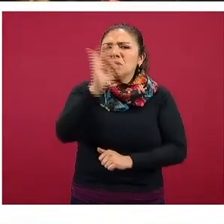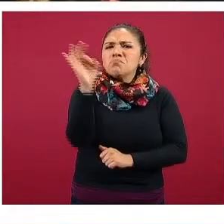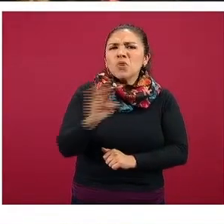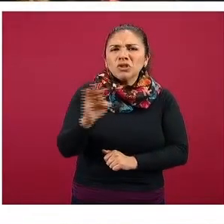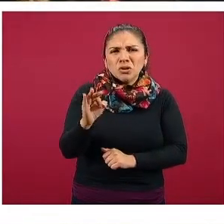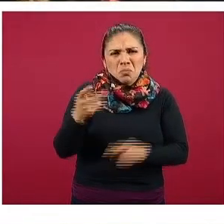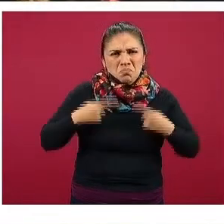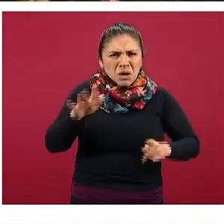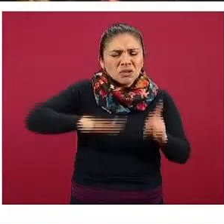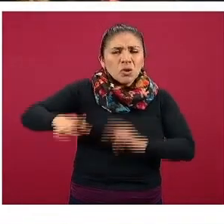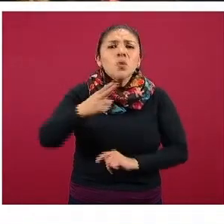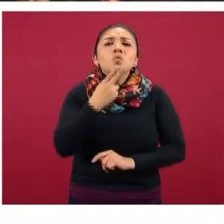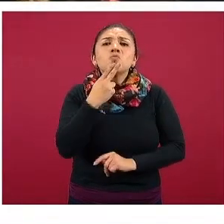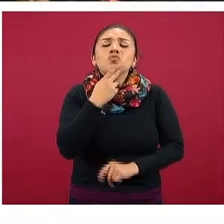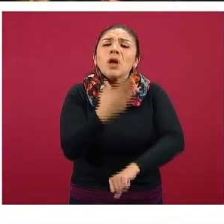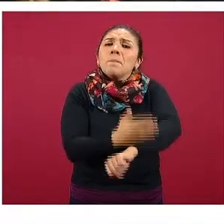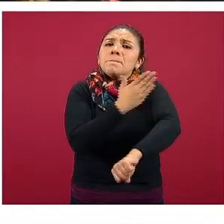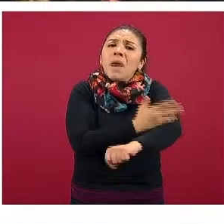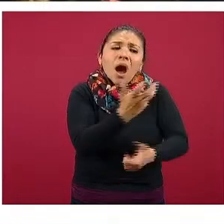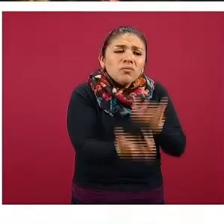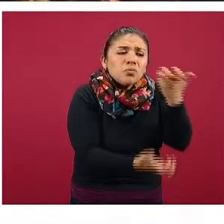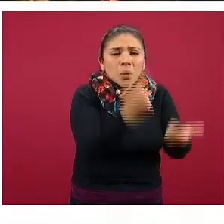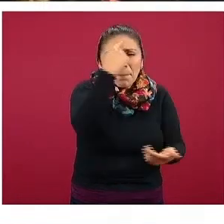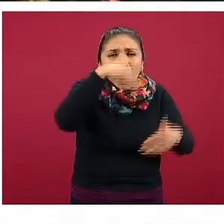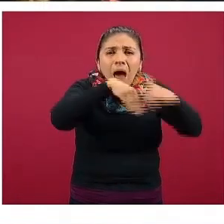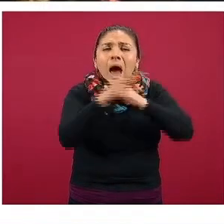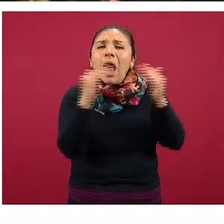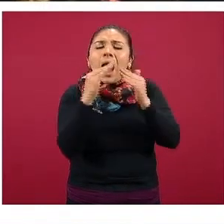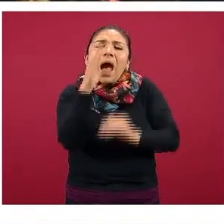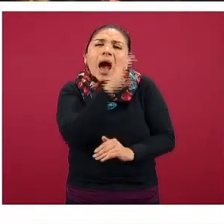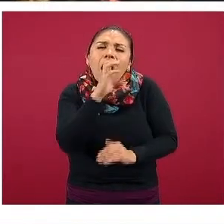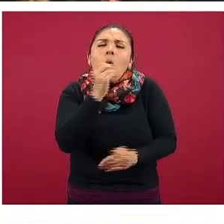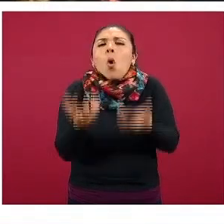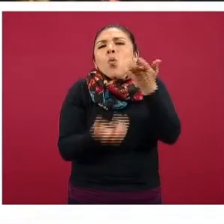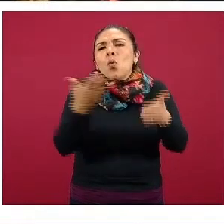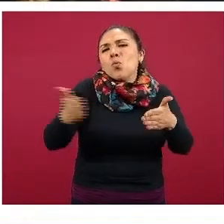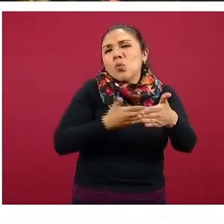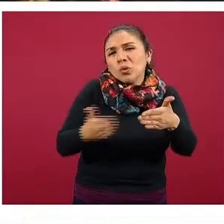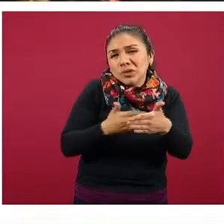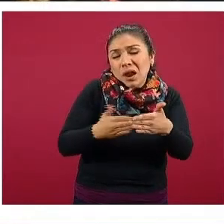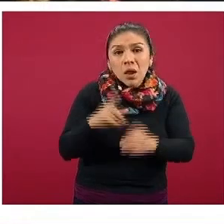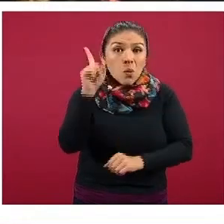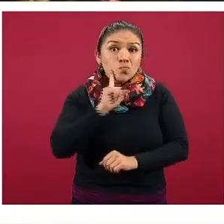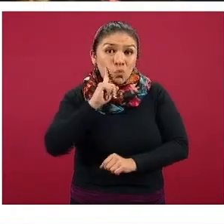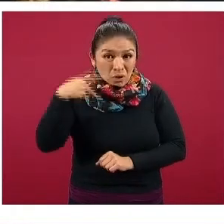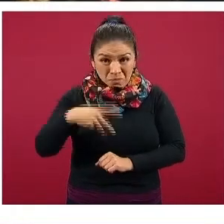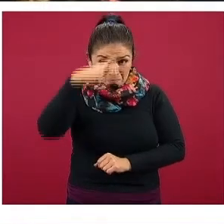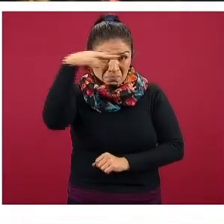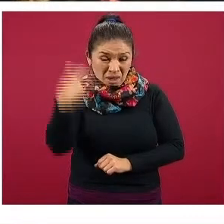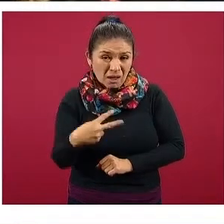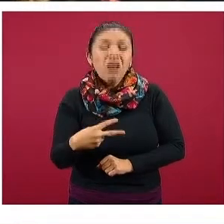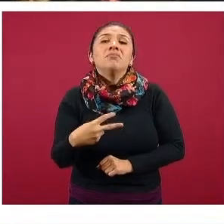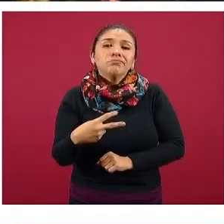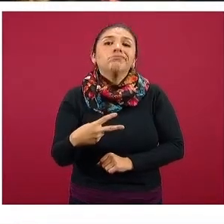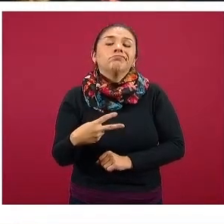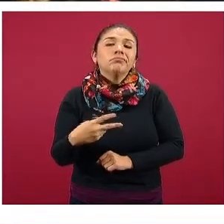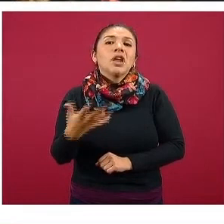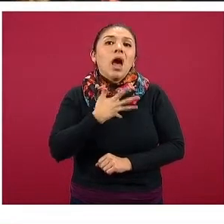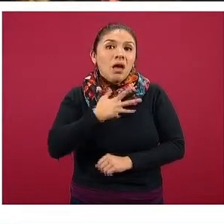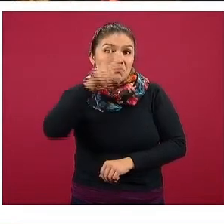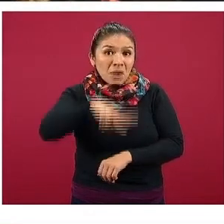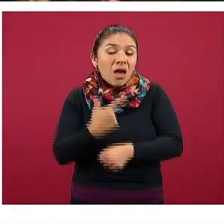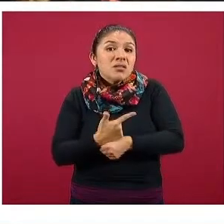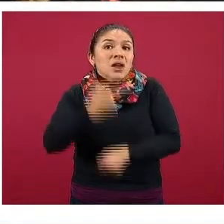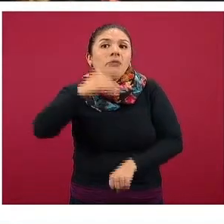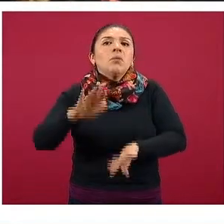utiliza la leña para calentar sus casas o sus alimentos. Y las mujeres mexicanas están en